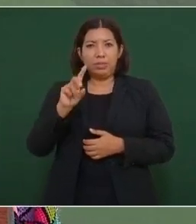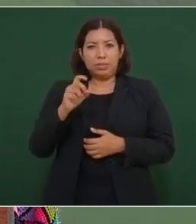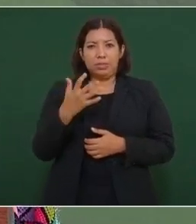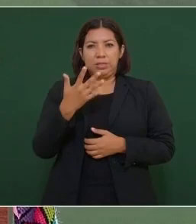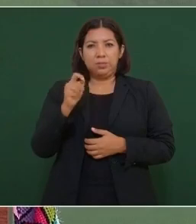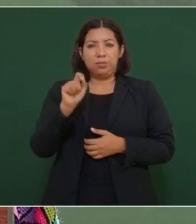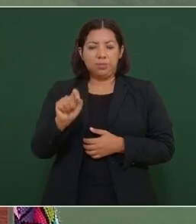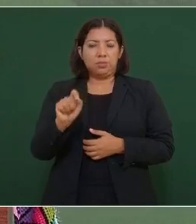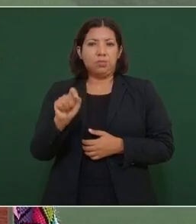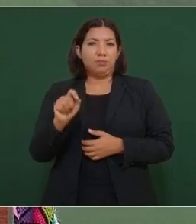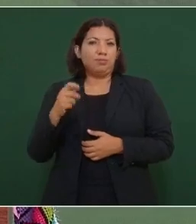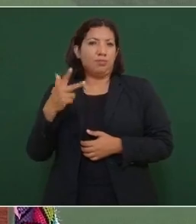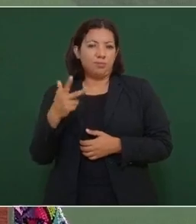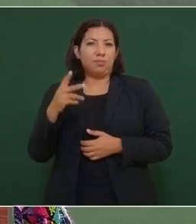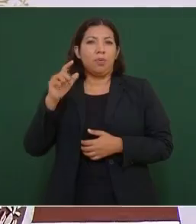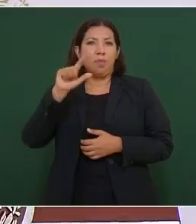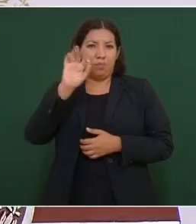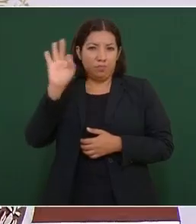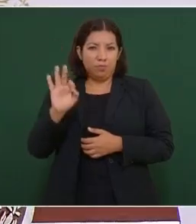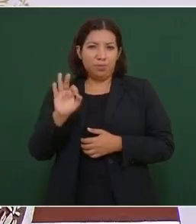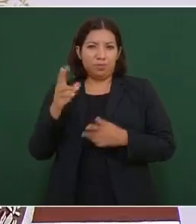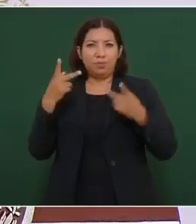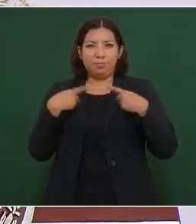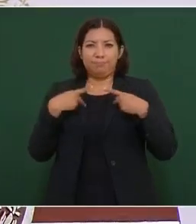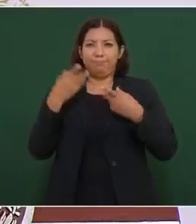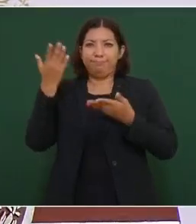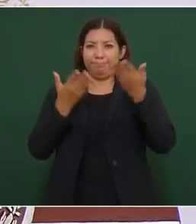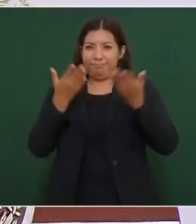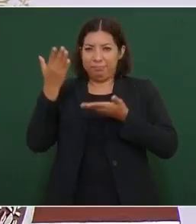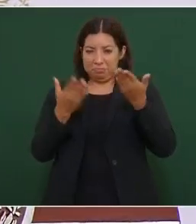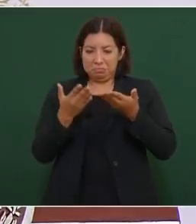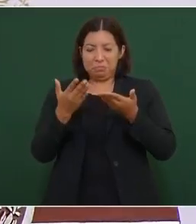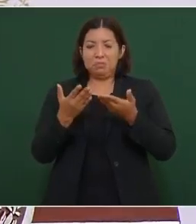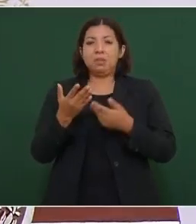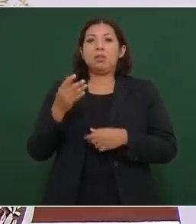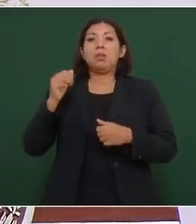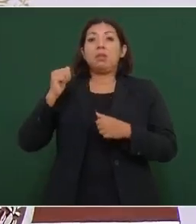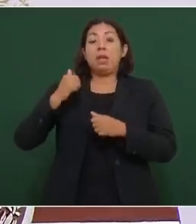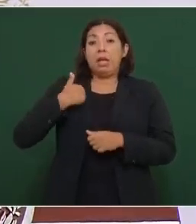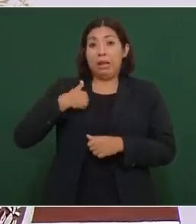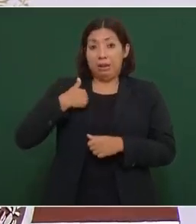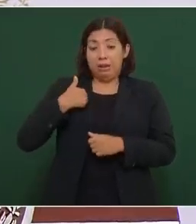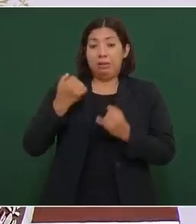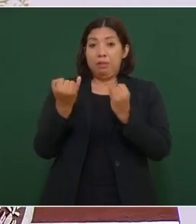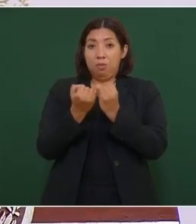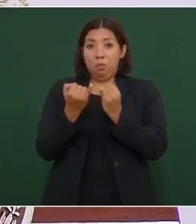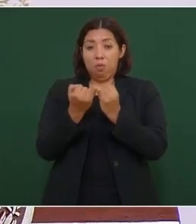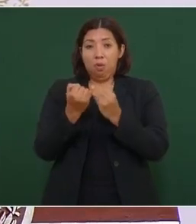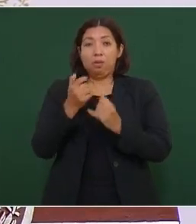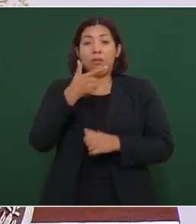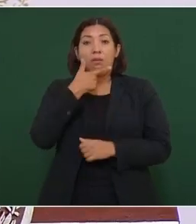35.1% nacional, 8.8% de Canadá, 2.1% de Reino Unido.